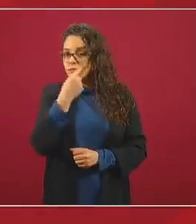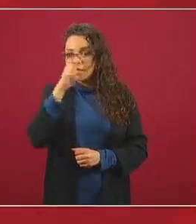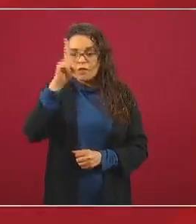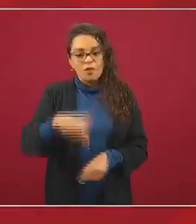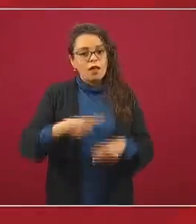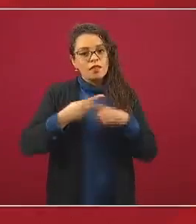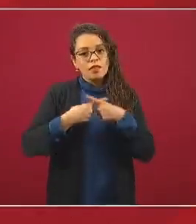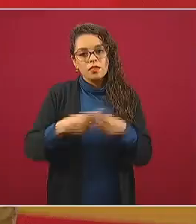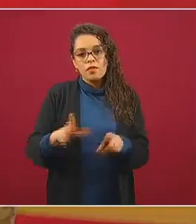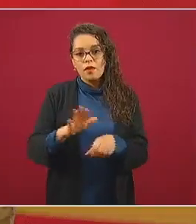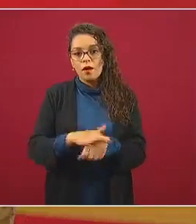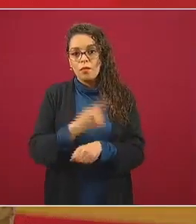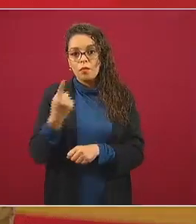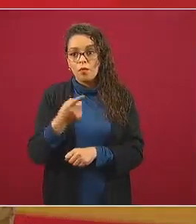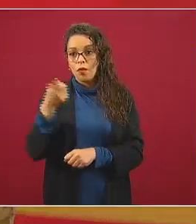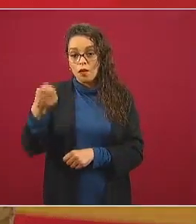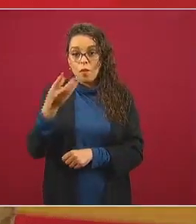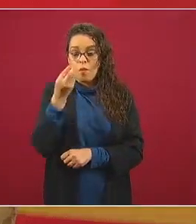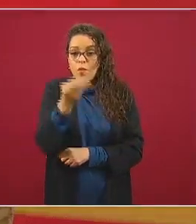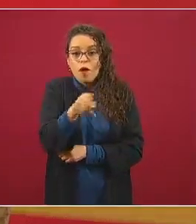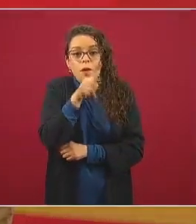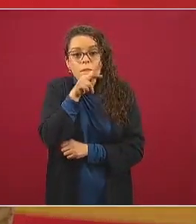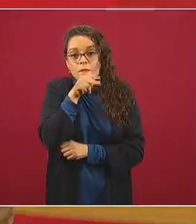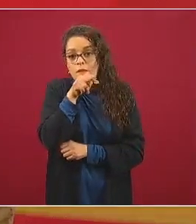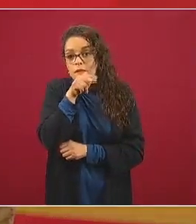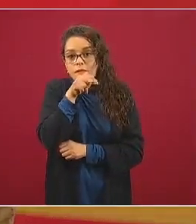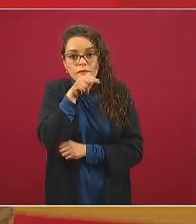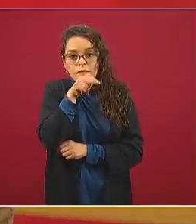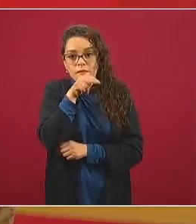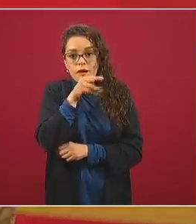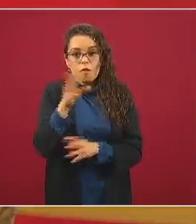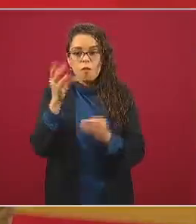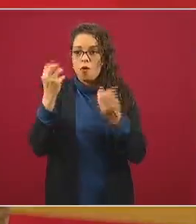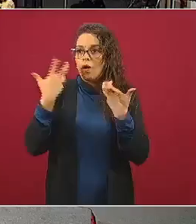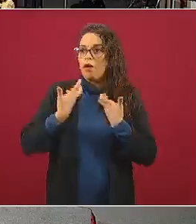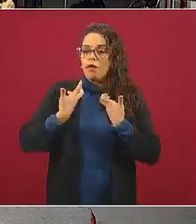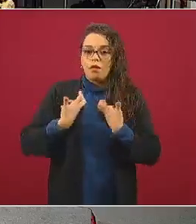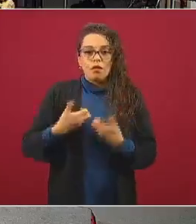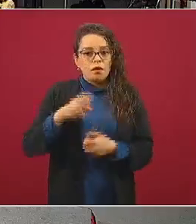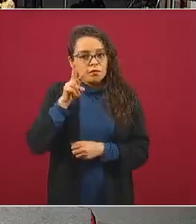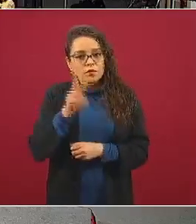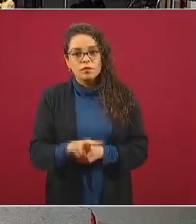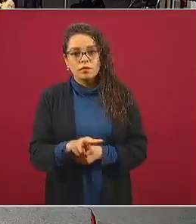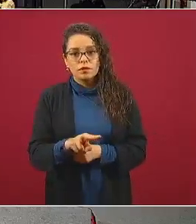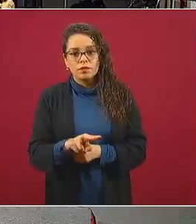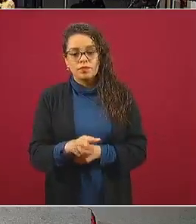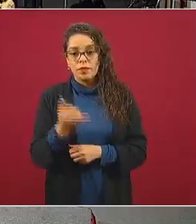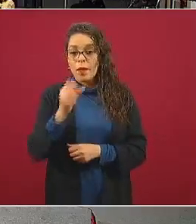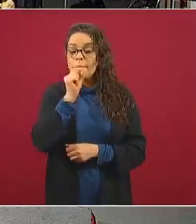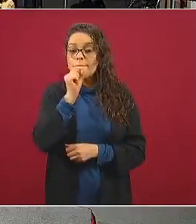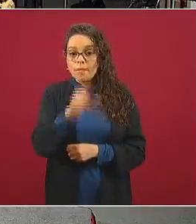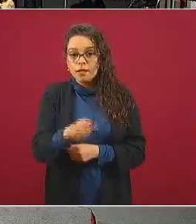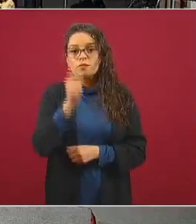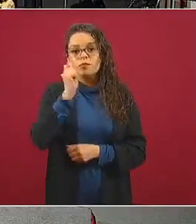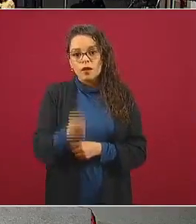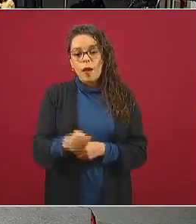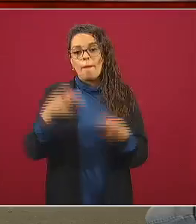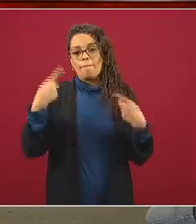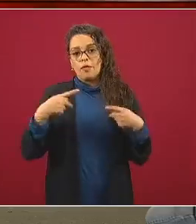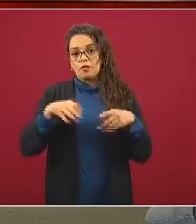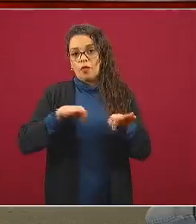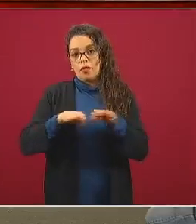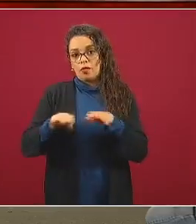es una situación muy angustiante, muy preocupante. Y también el personal de salud, que día a